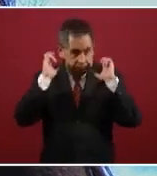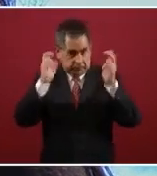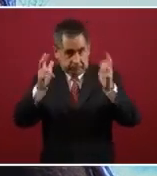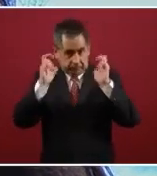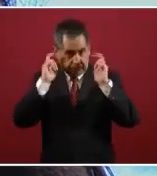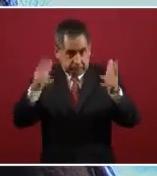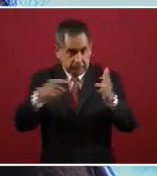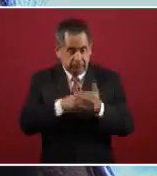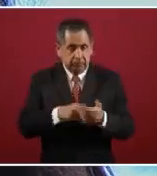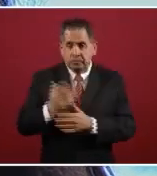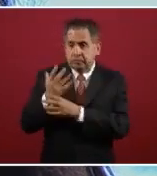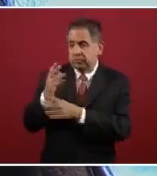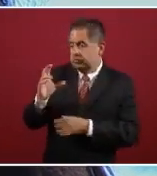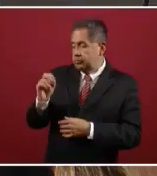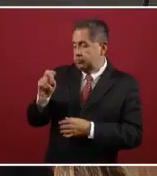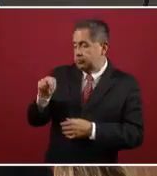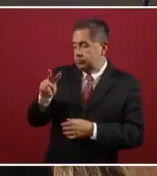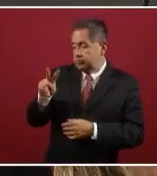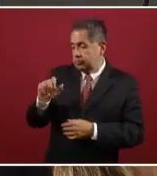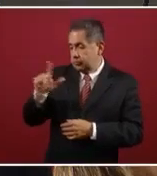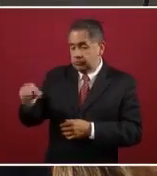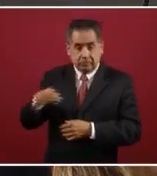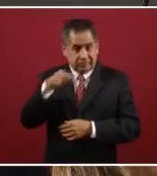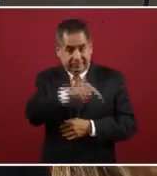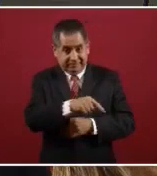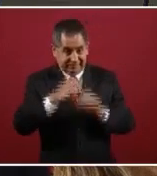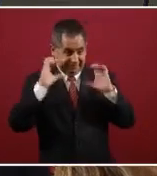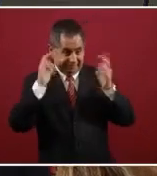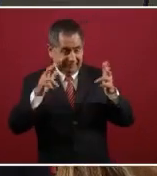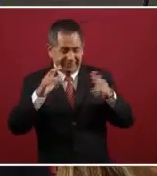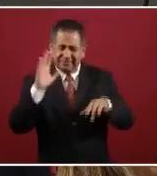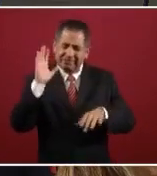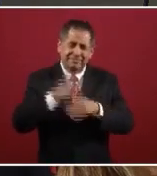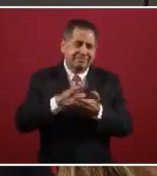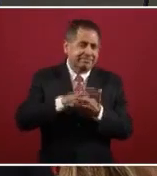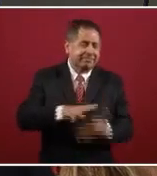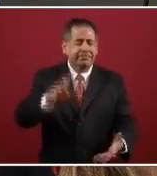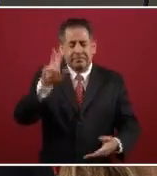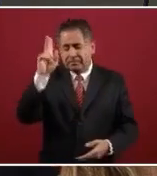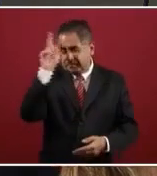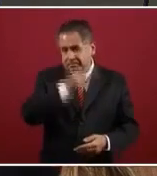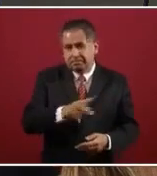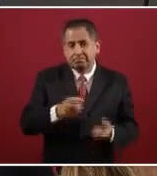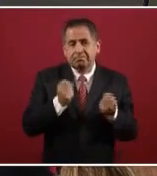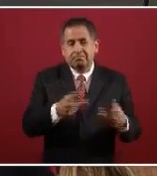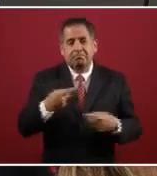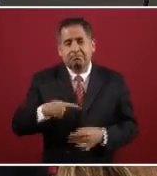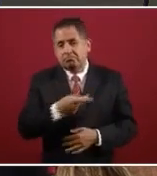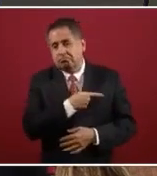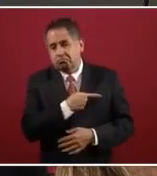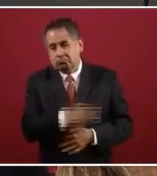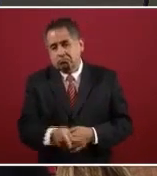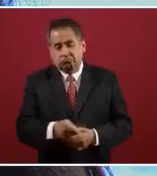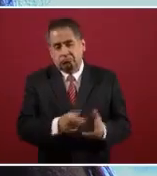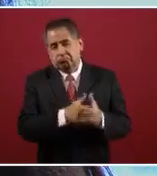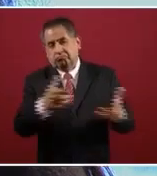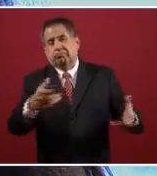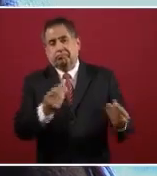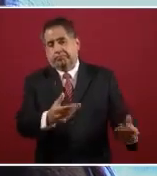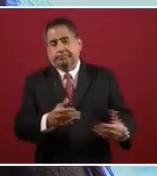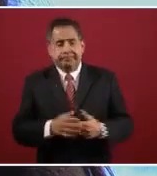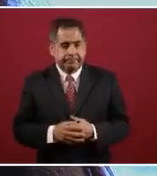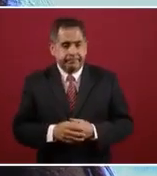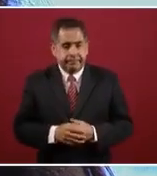nos dice Coneval que es el estado con mayor número de pobres. Chiapas es el estado a nivel de